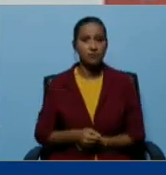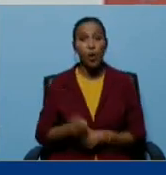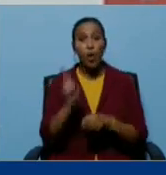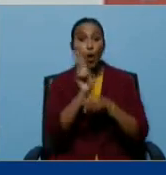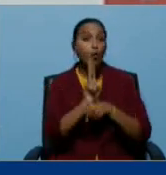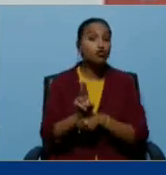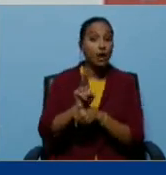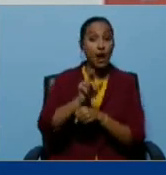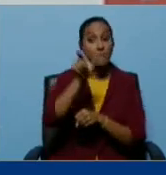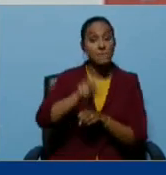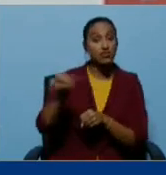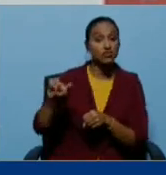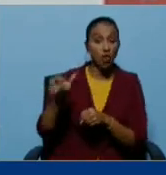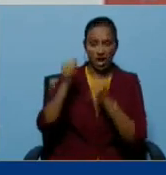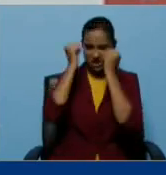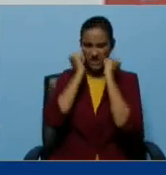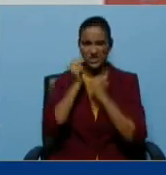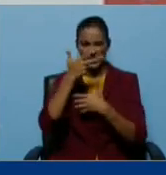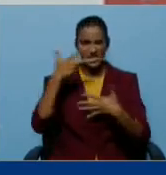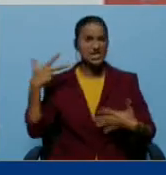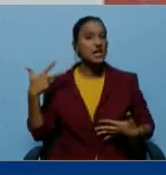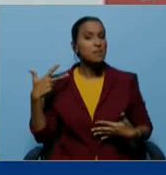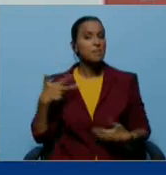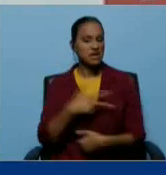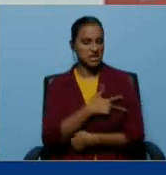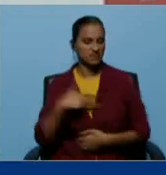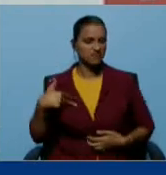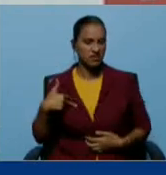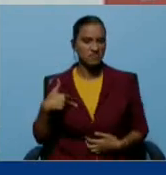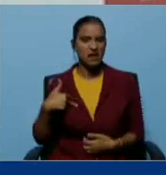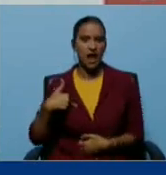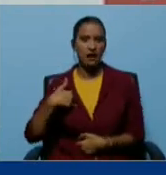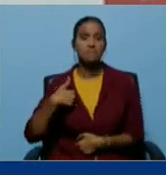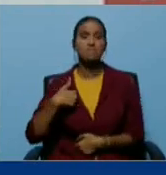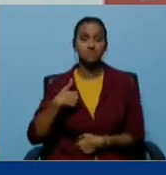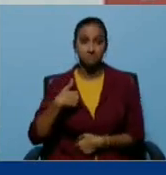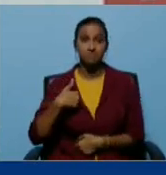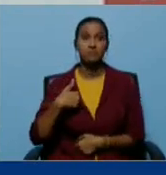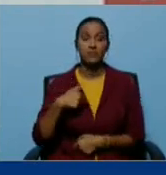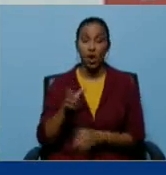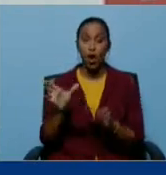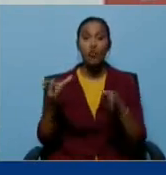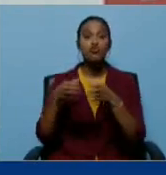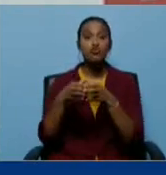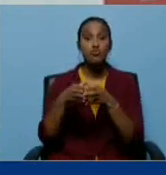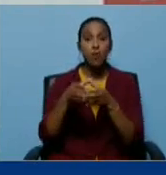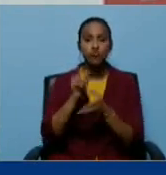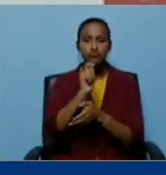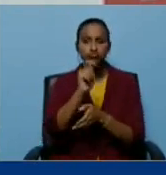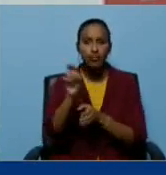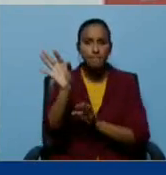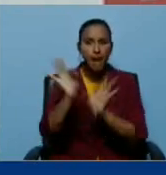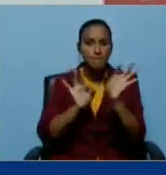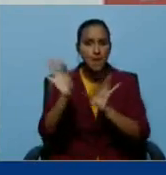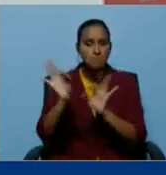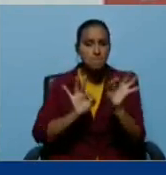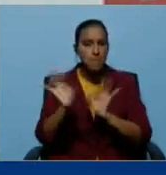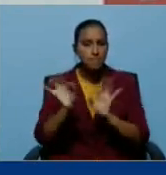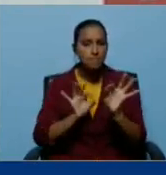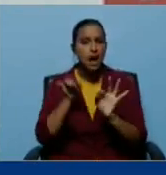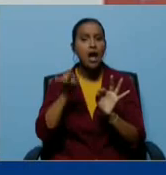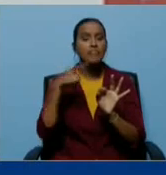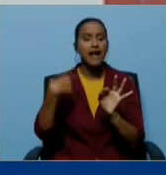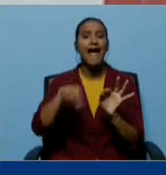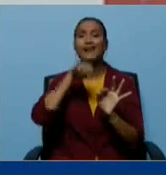Está tratando de convertir de manera vana a criminales, convictos, confesos, con antecedentes,